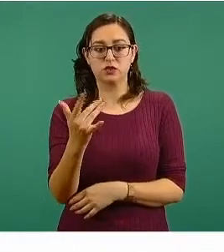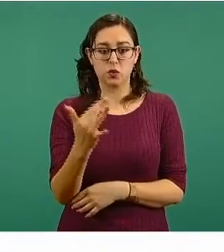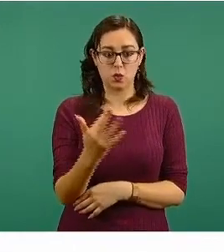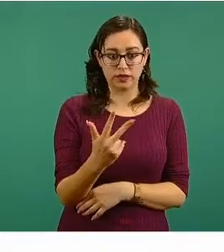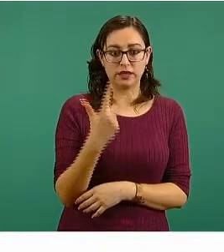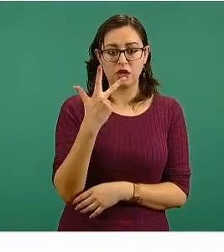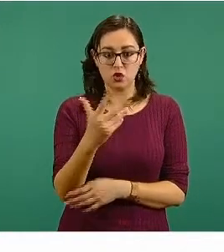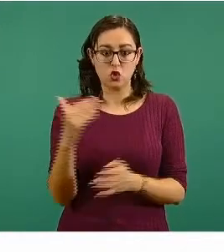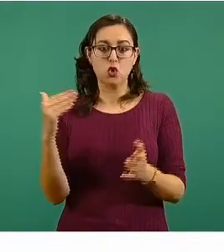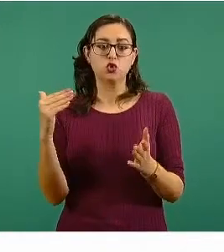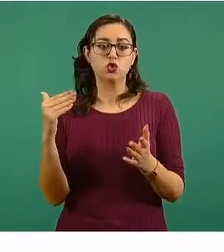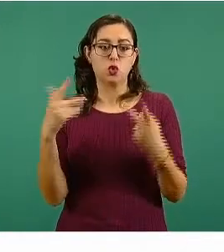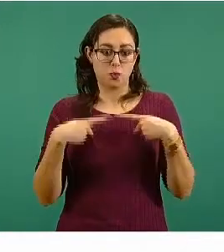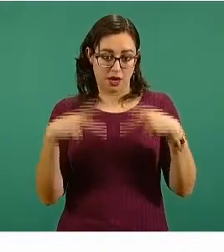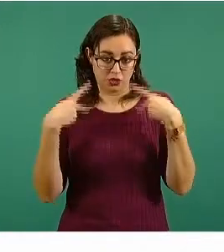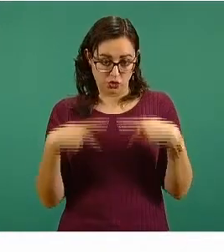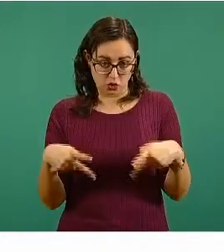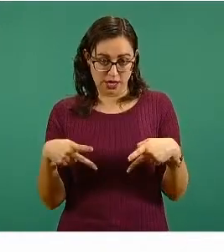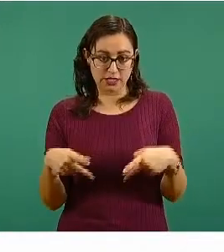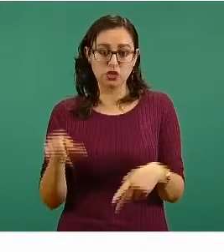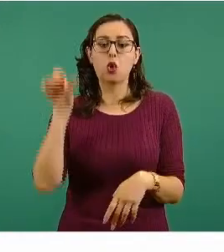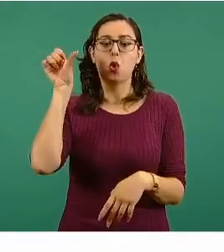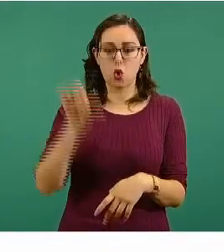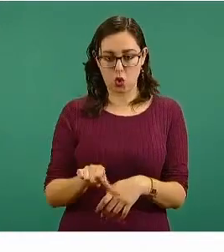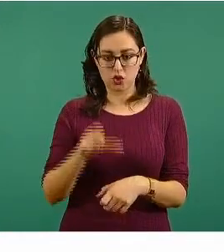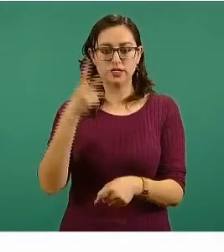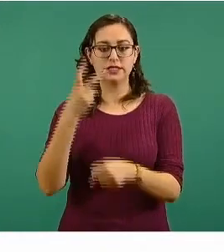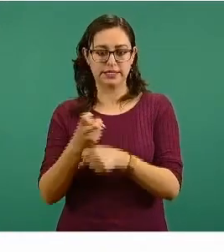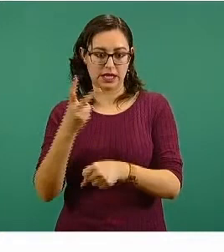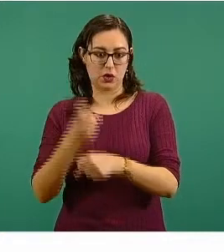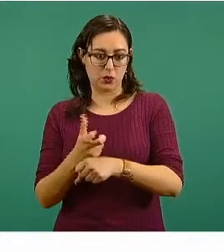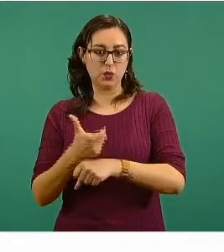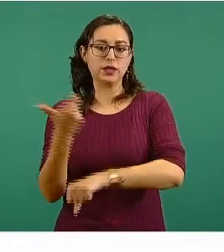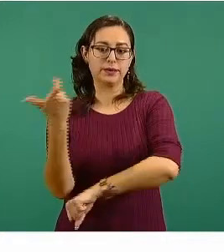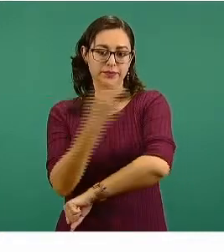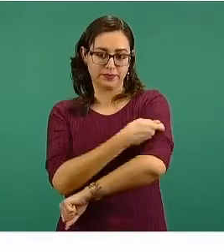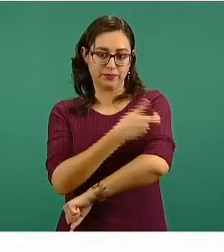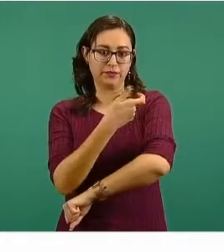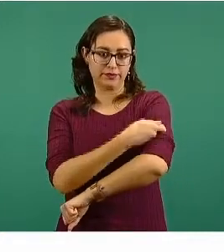fueron vacunadas hoy en segunda dosis, y aquí se completarán las